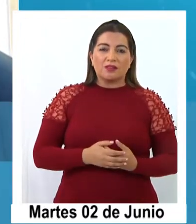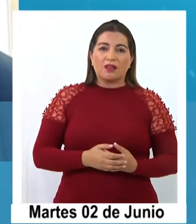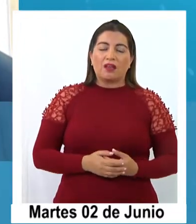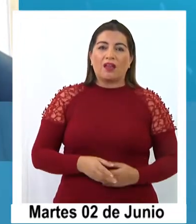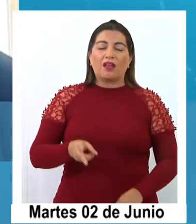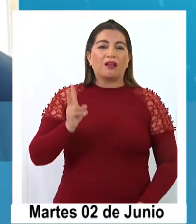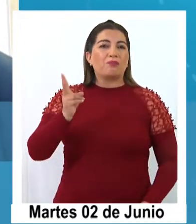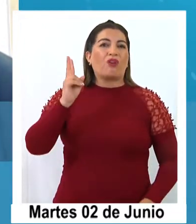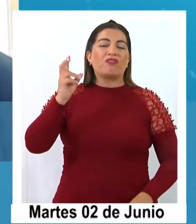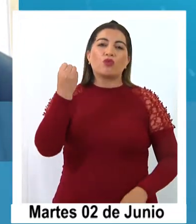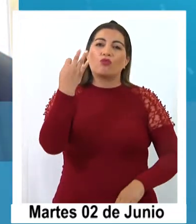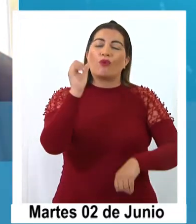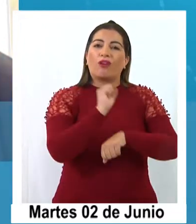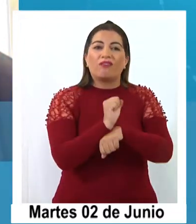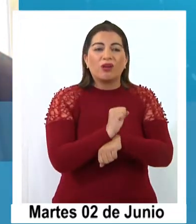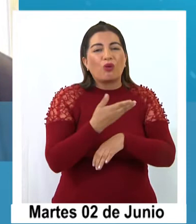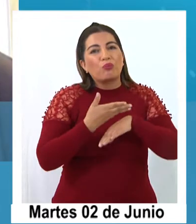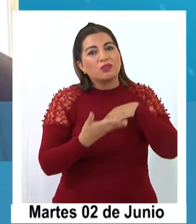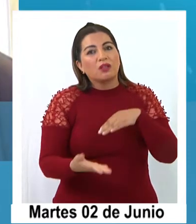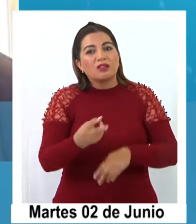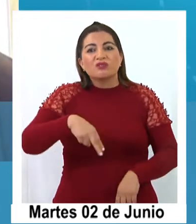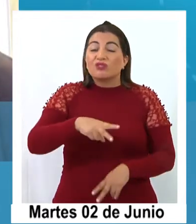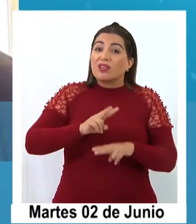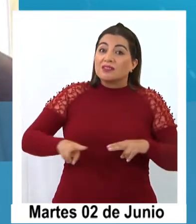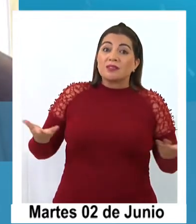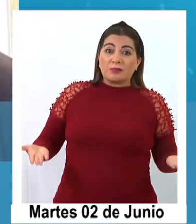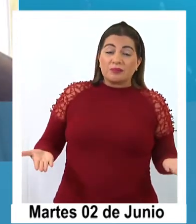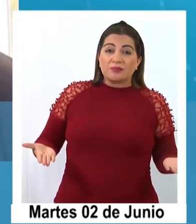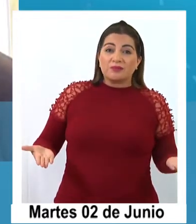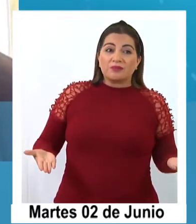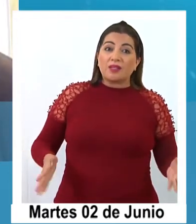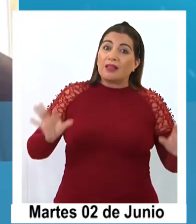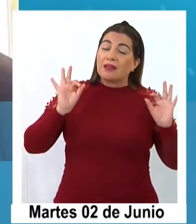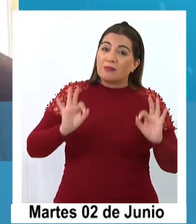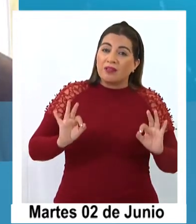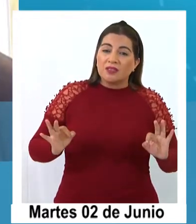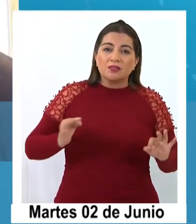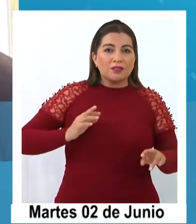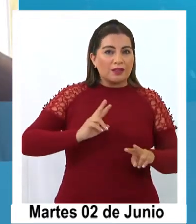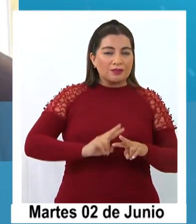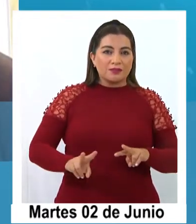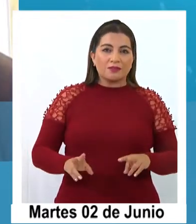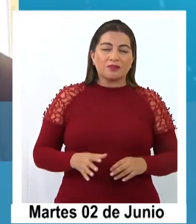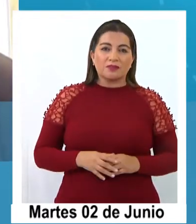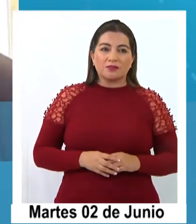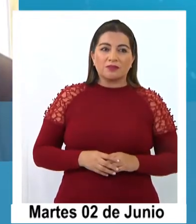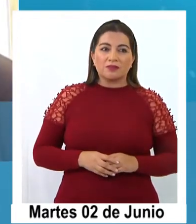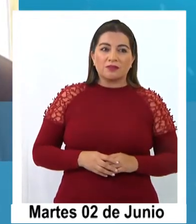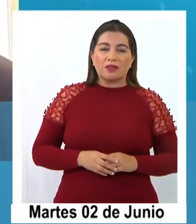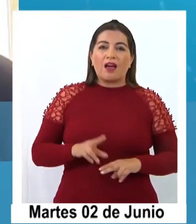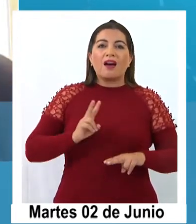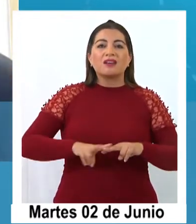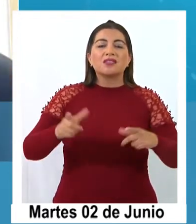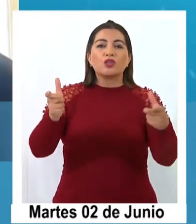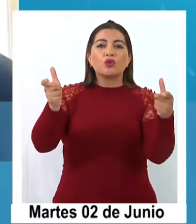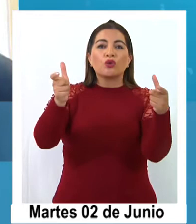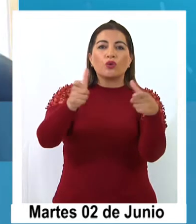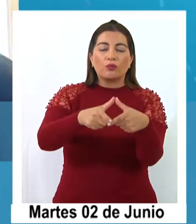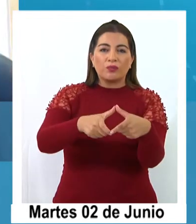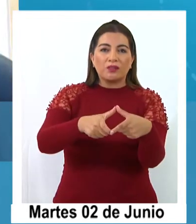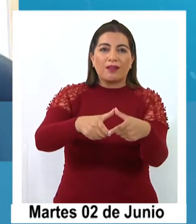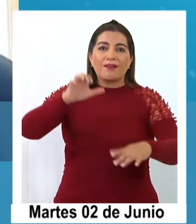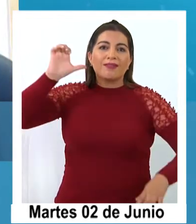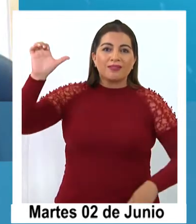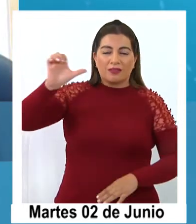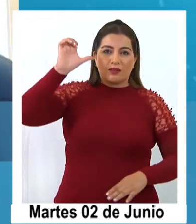la restricción vehicular. Entonces, ¿qué hacemos? Yo creo que idealmente sería armar un comité, un comité